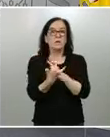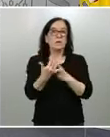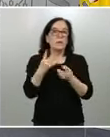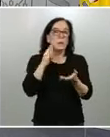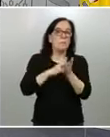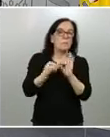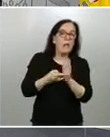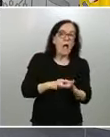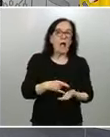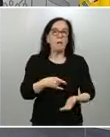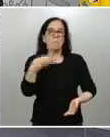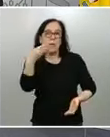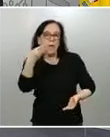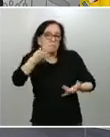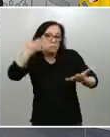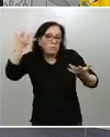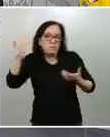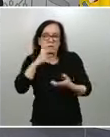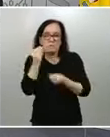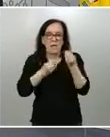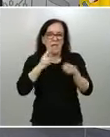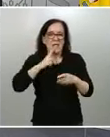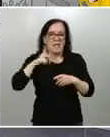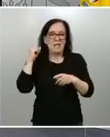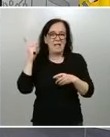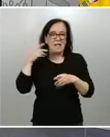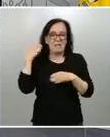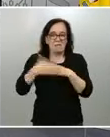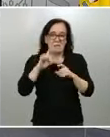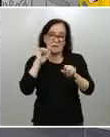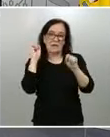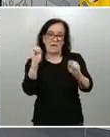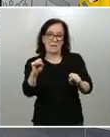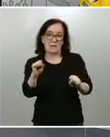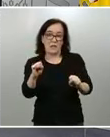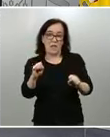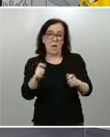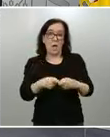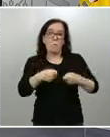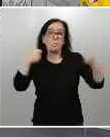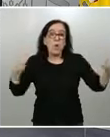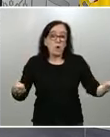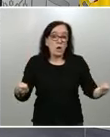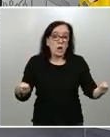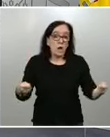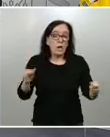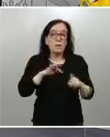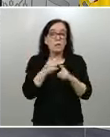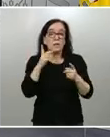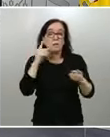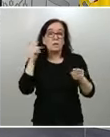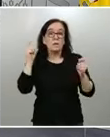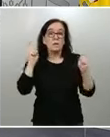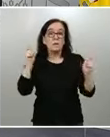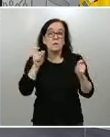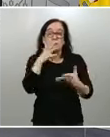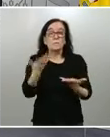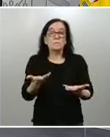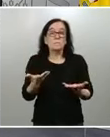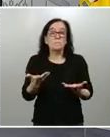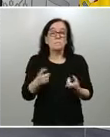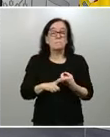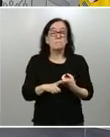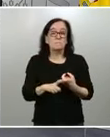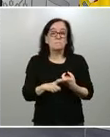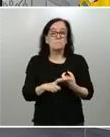para evitar el rechazo de esta prórroga o si se produce esta prórroga y si